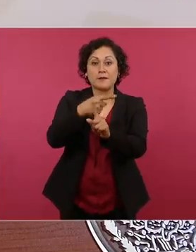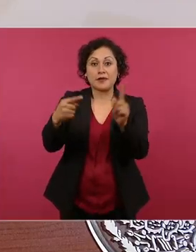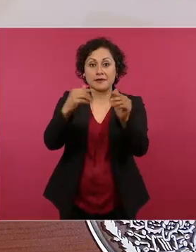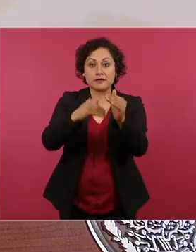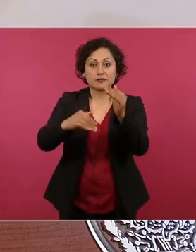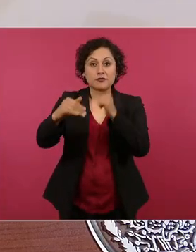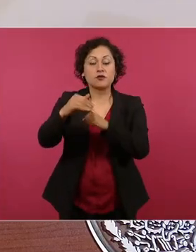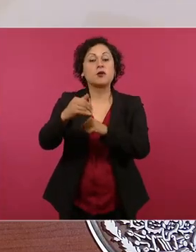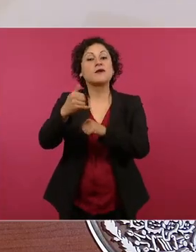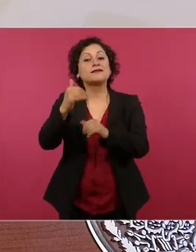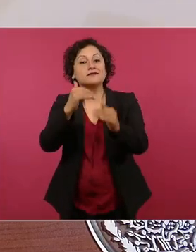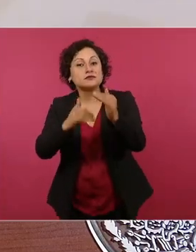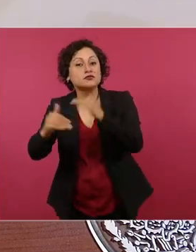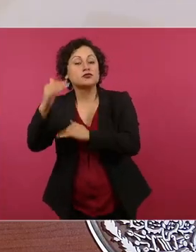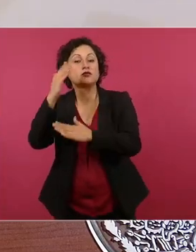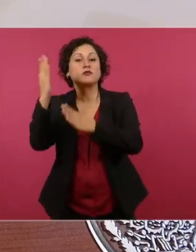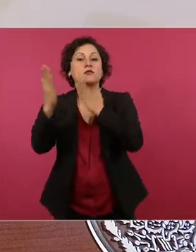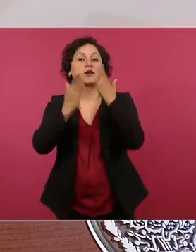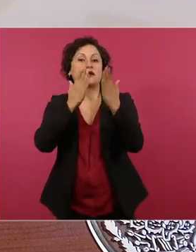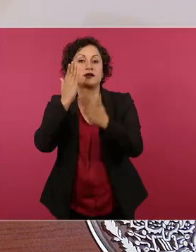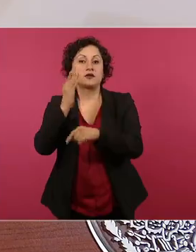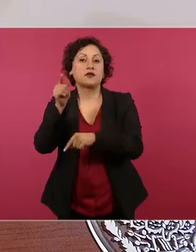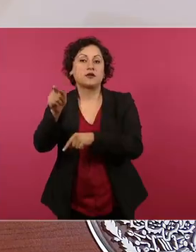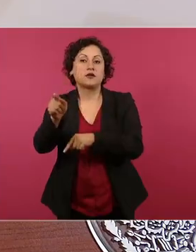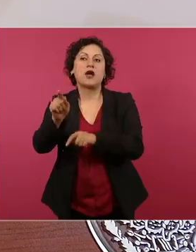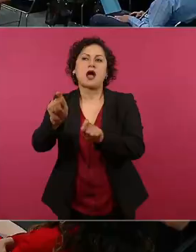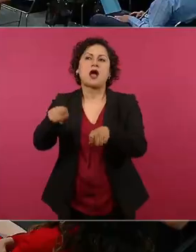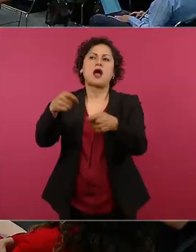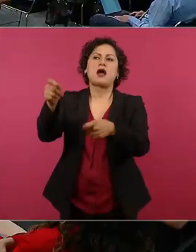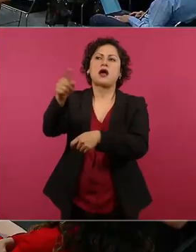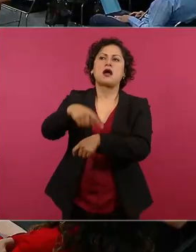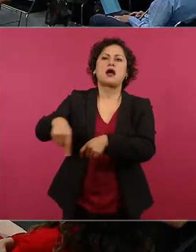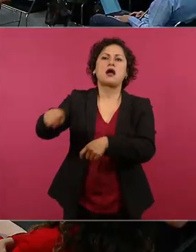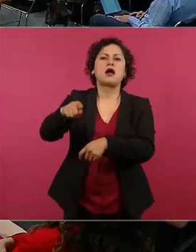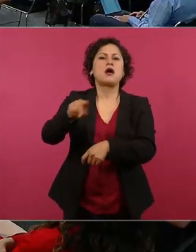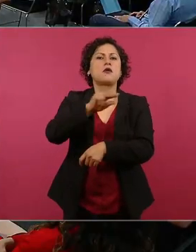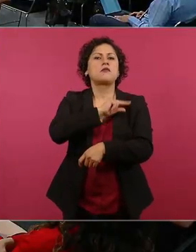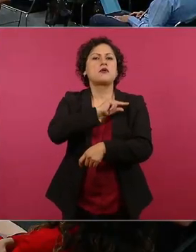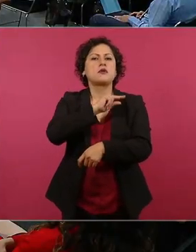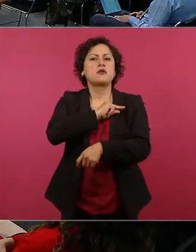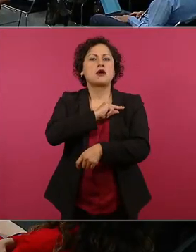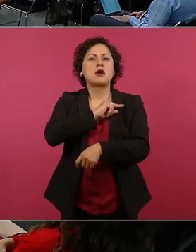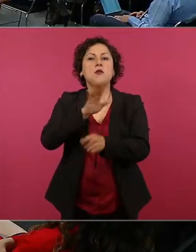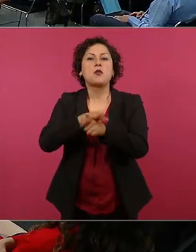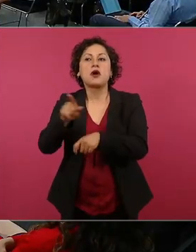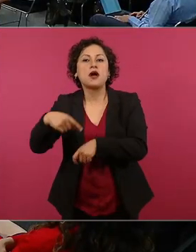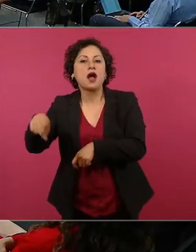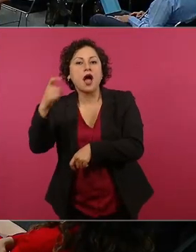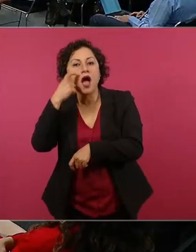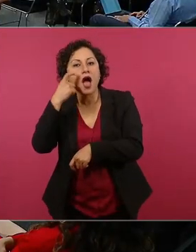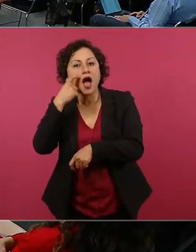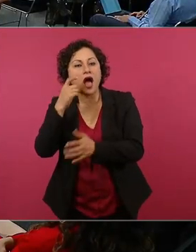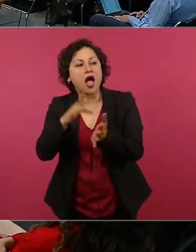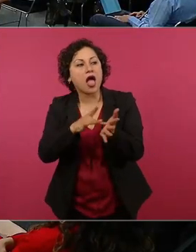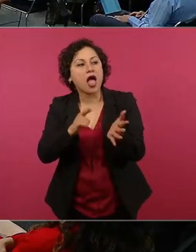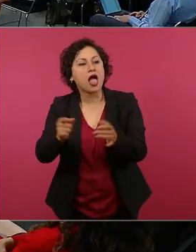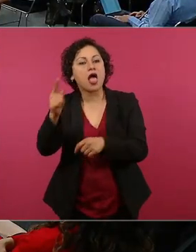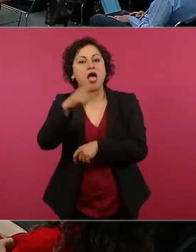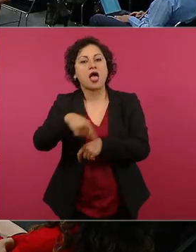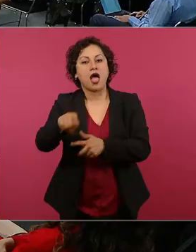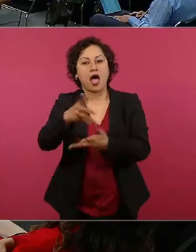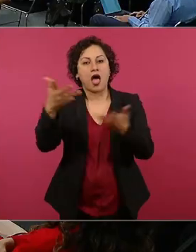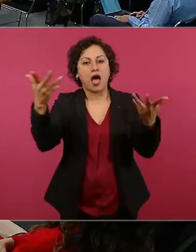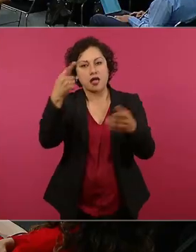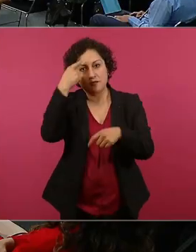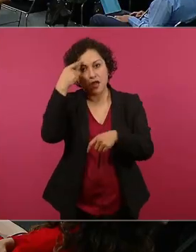porque ese era el propósito, que estudiara el que tuviese para pagar colegiatura. Yo siempre he dicho que no estoy en contra de la